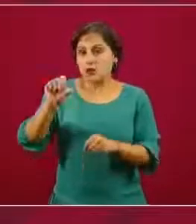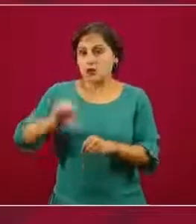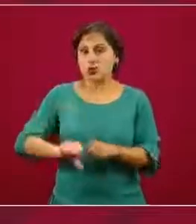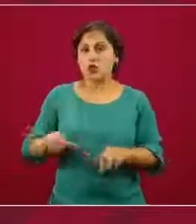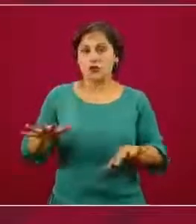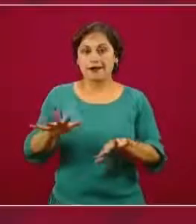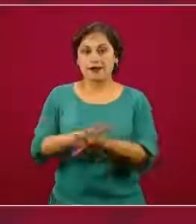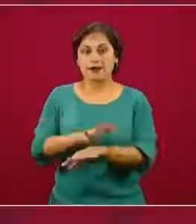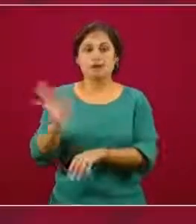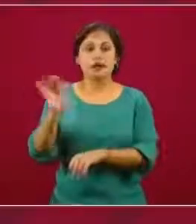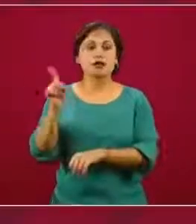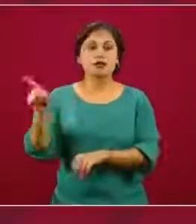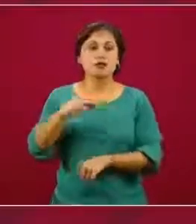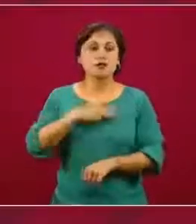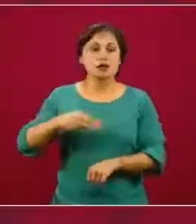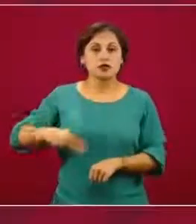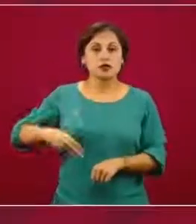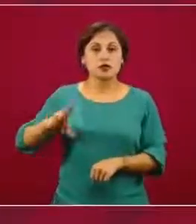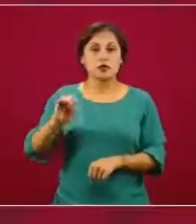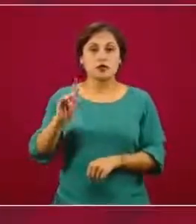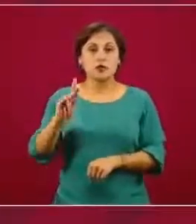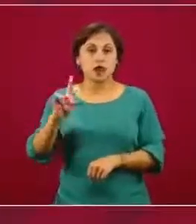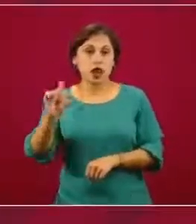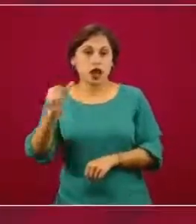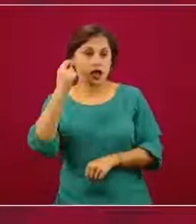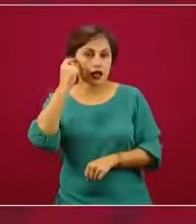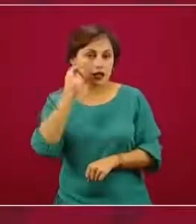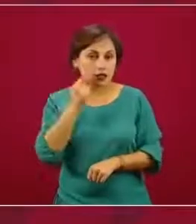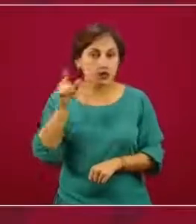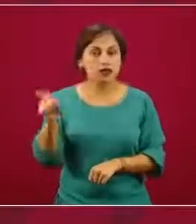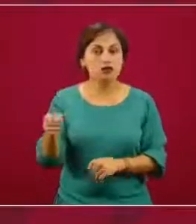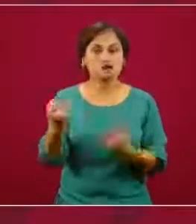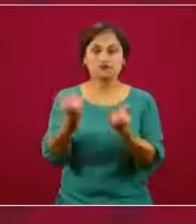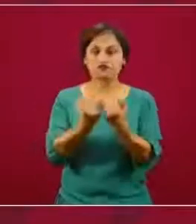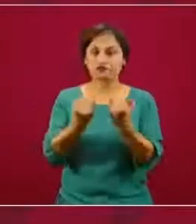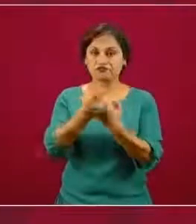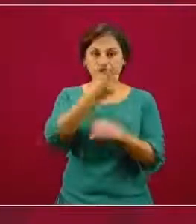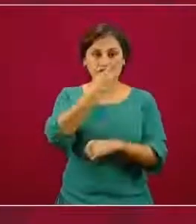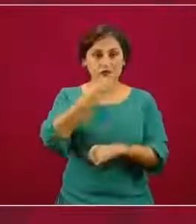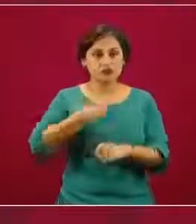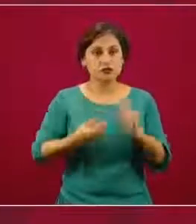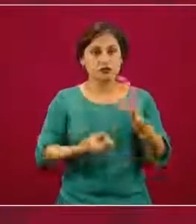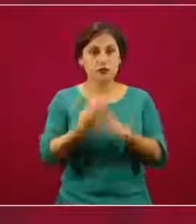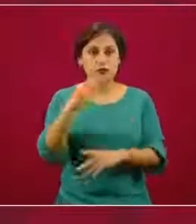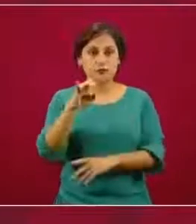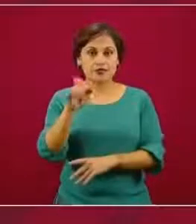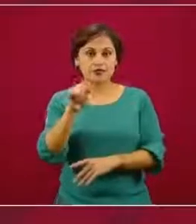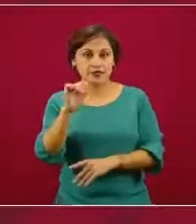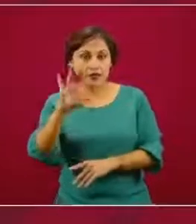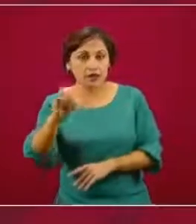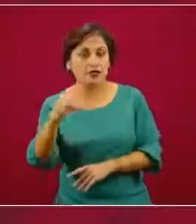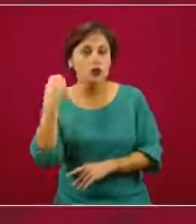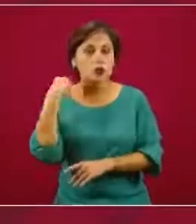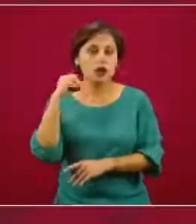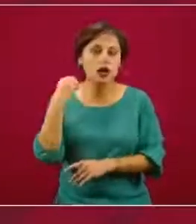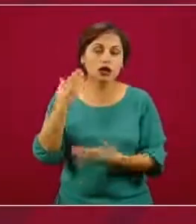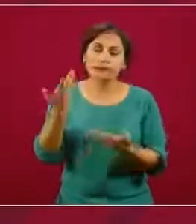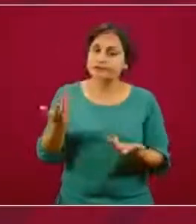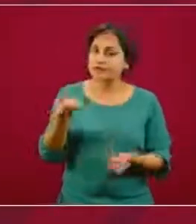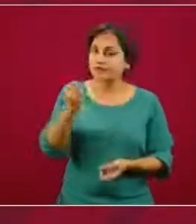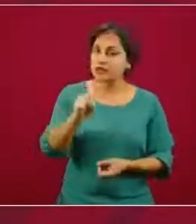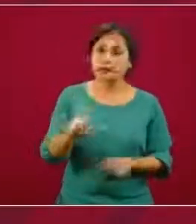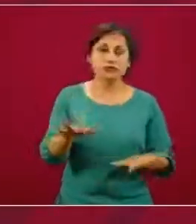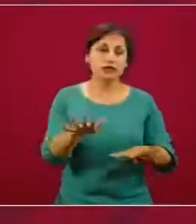Copala, Guerrero, que ya reportan un caso, aquí nos hablan de otro municipio en el nudo mixteco en Oaxaca, y en forma dinámica donde